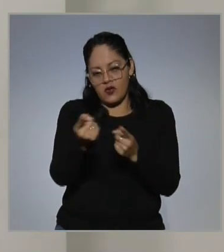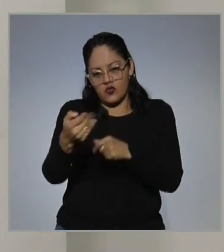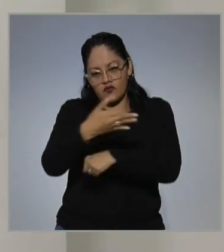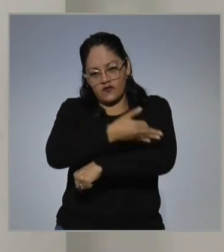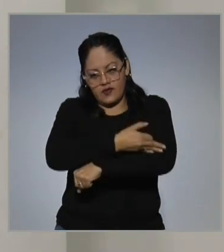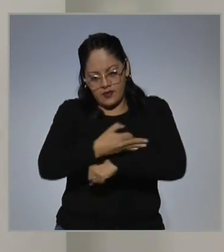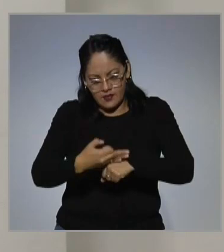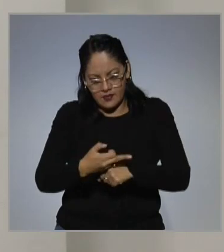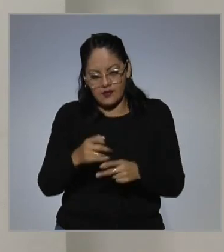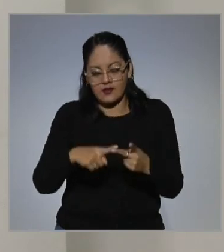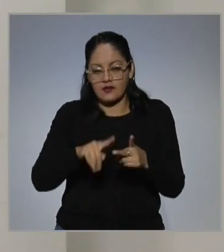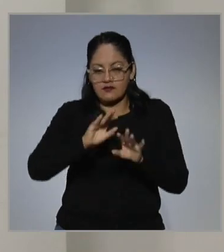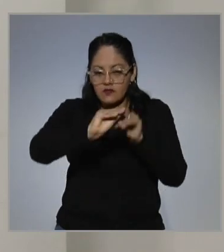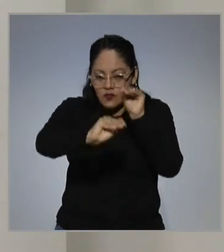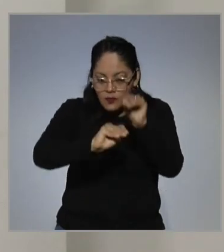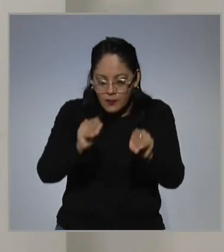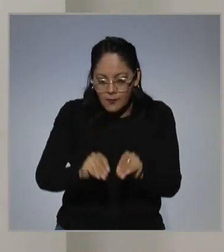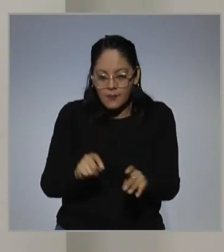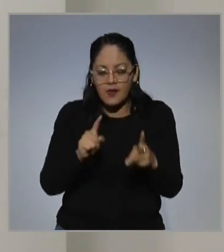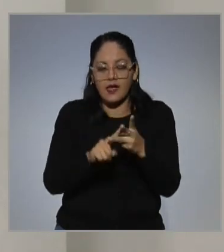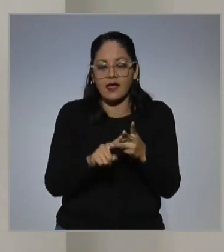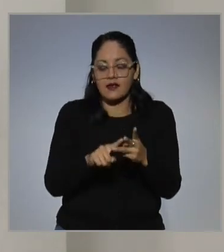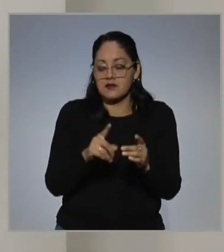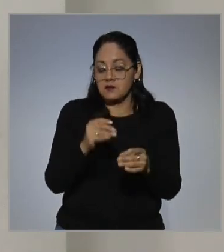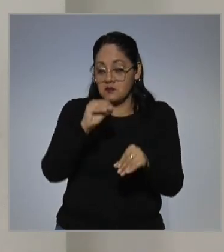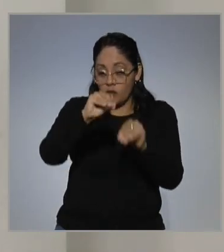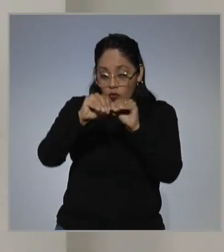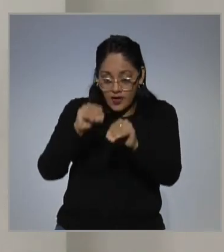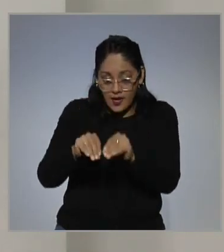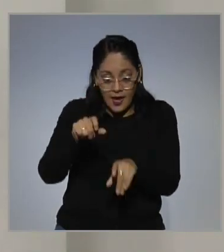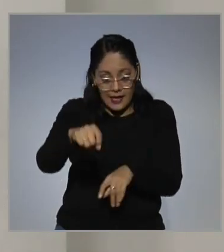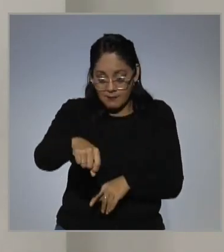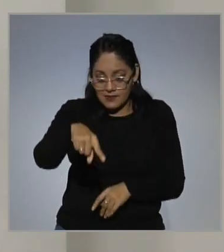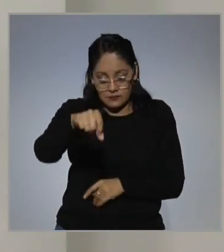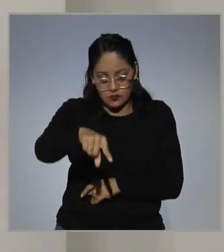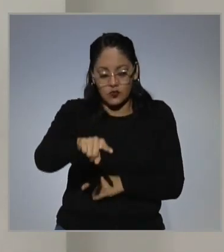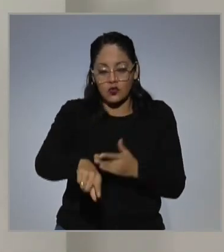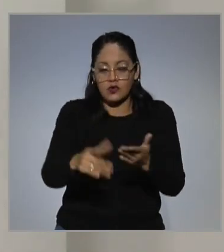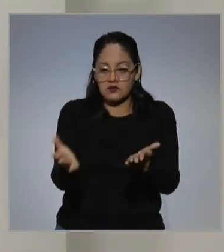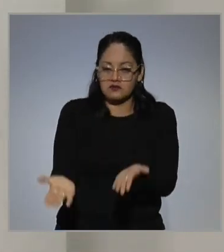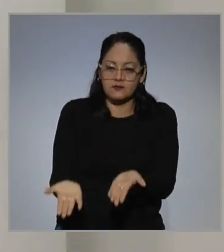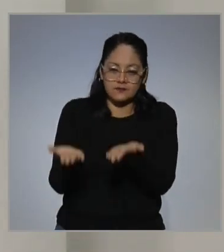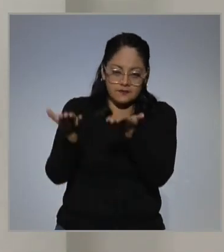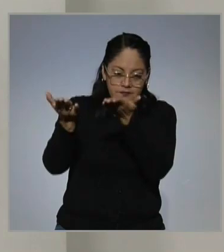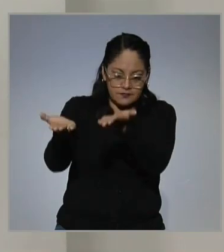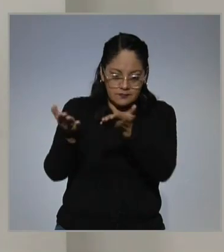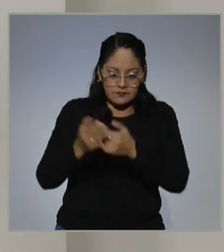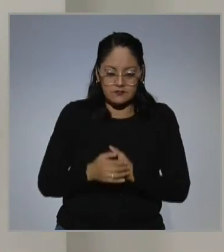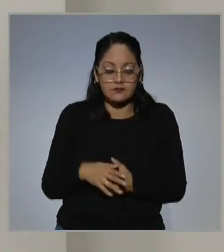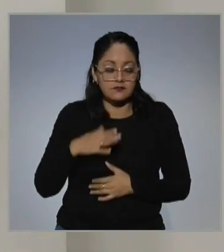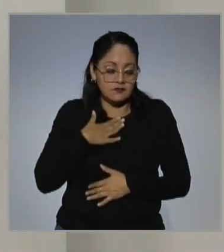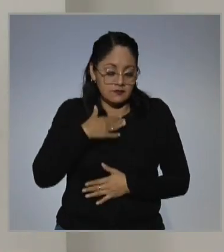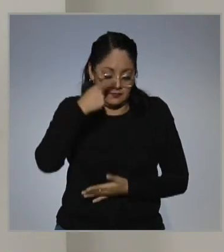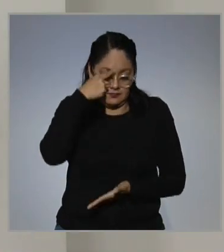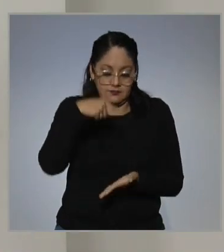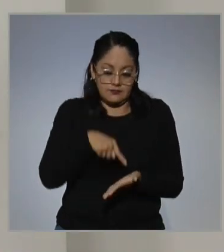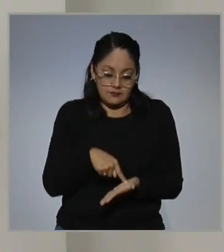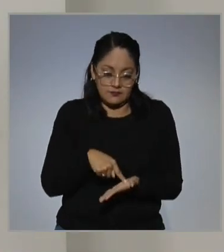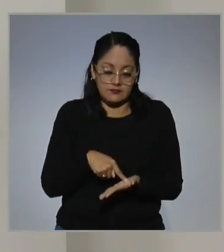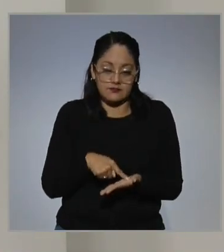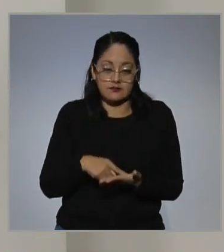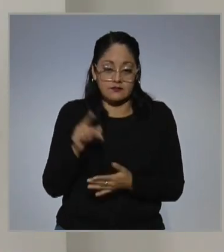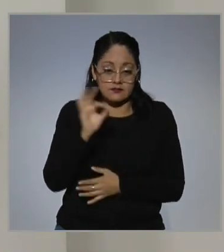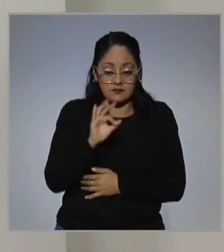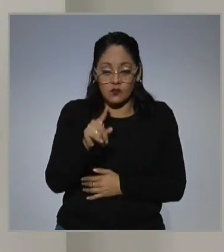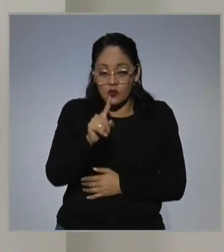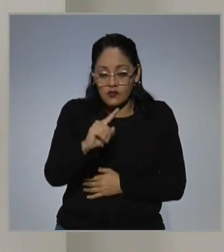familiar, arreglarla, decorarla, ahí mismo se pone una ofrenda. Yo creo que si uno